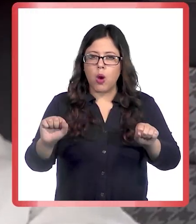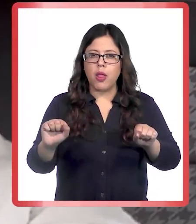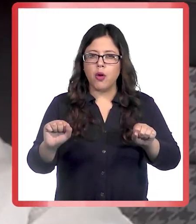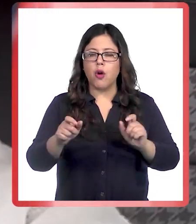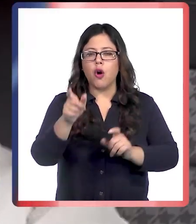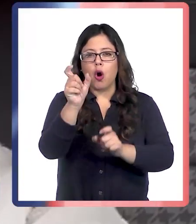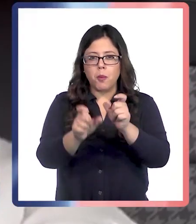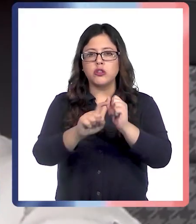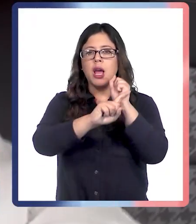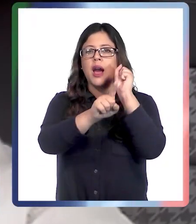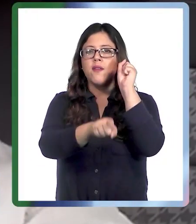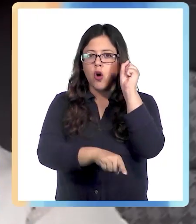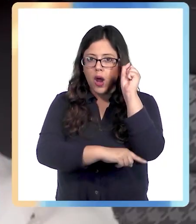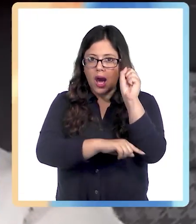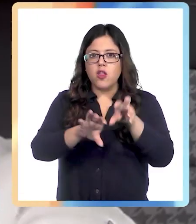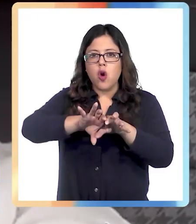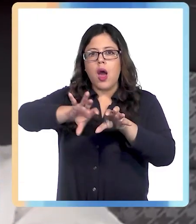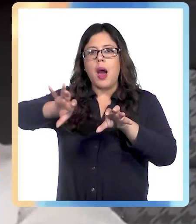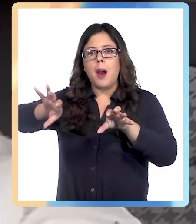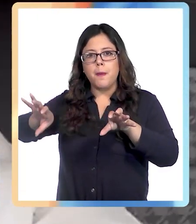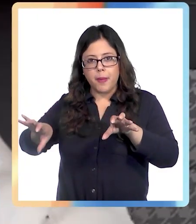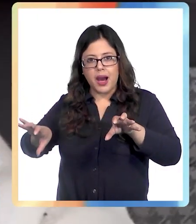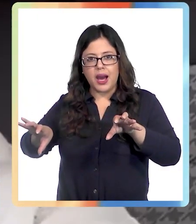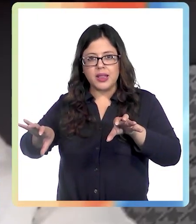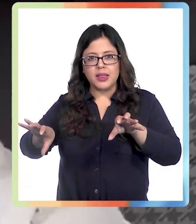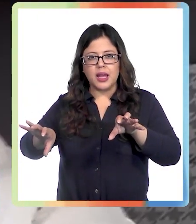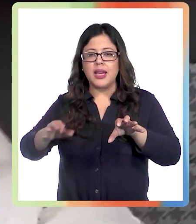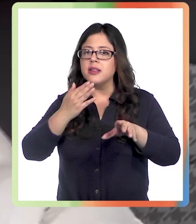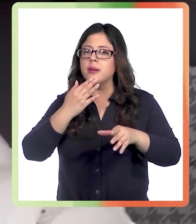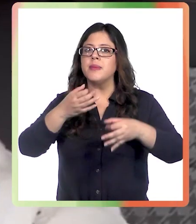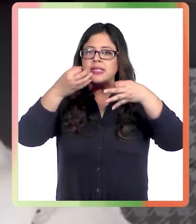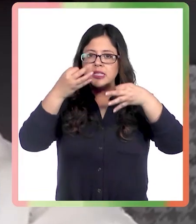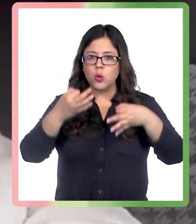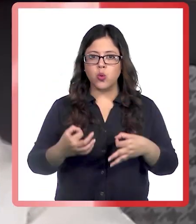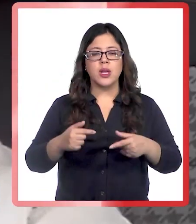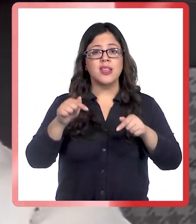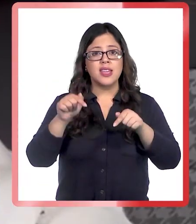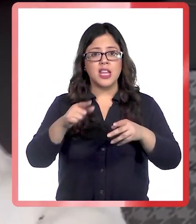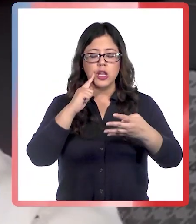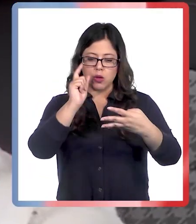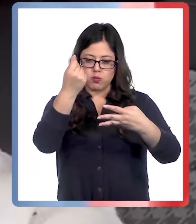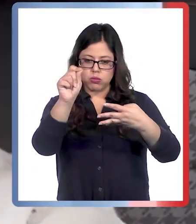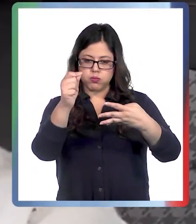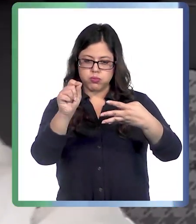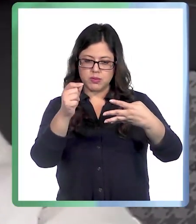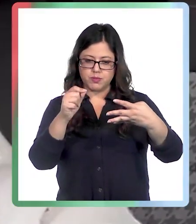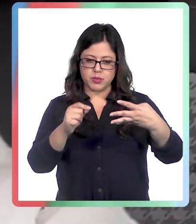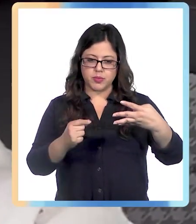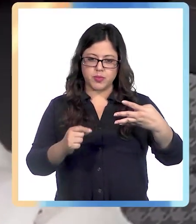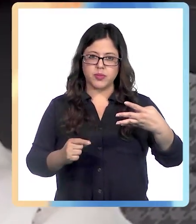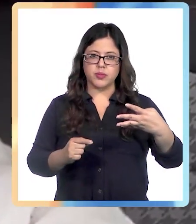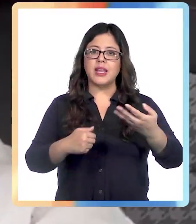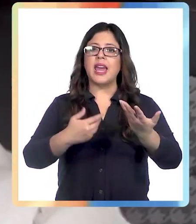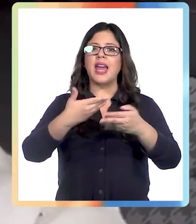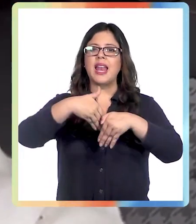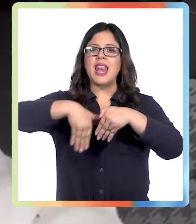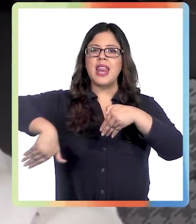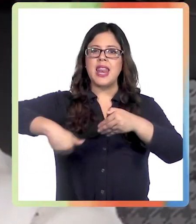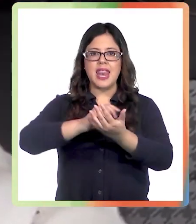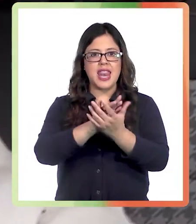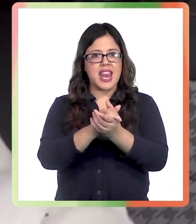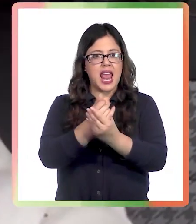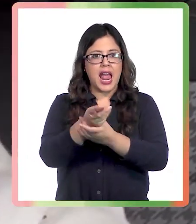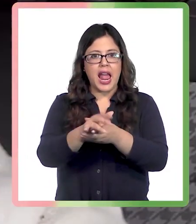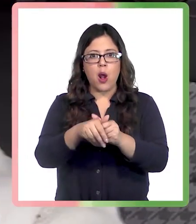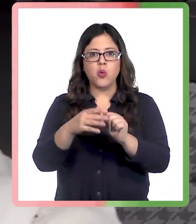con abogados independientes, neutrales, ¿no? Que nos den garantías a todos que esta revisión es absolutamente imparcial y